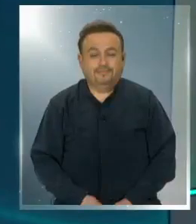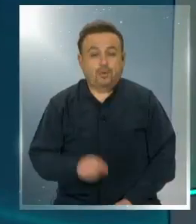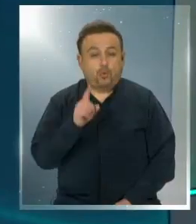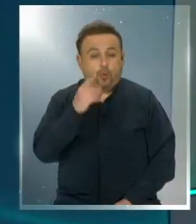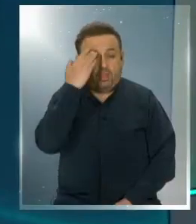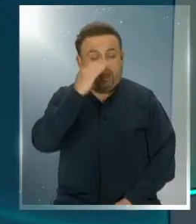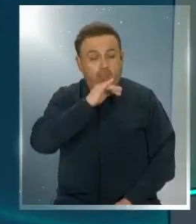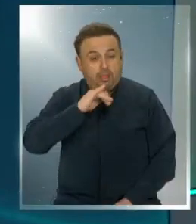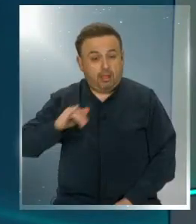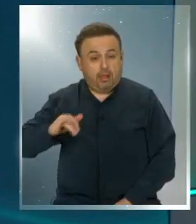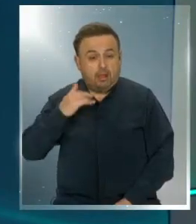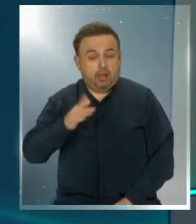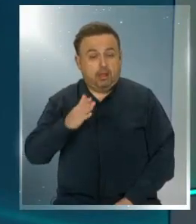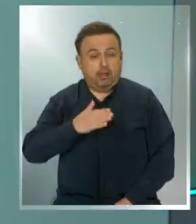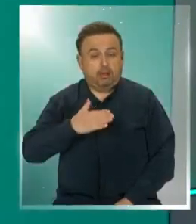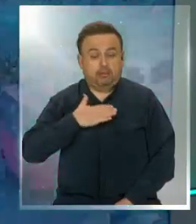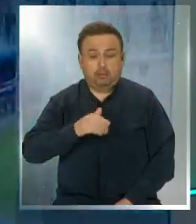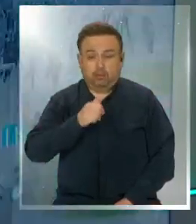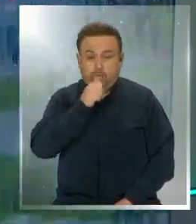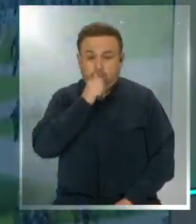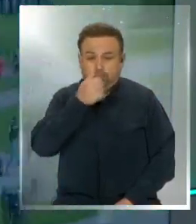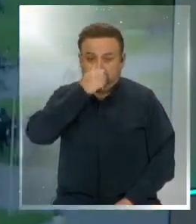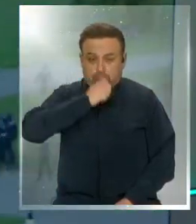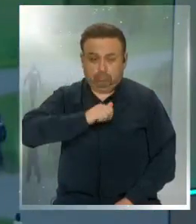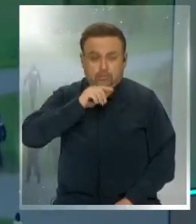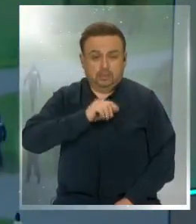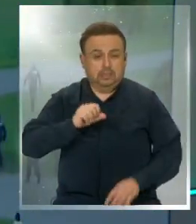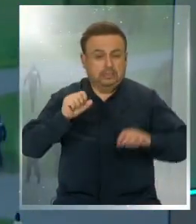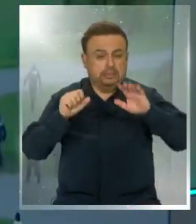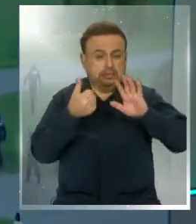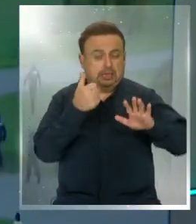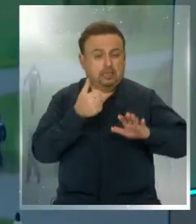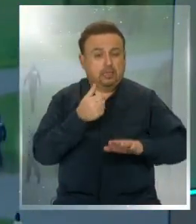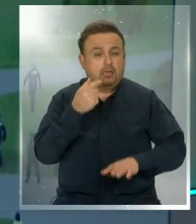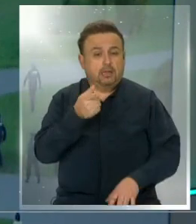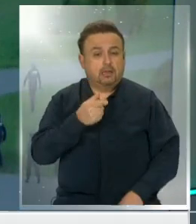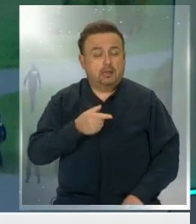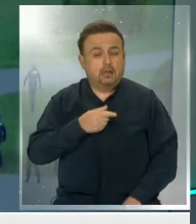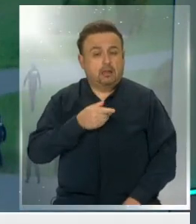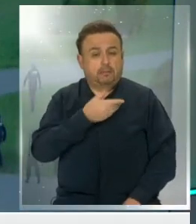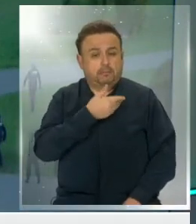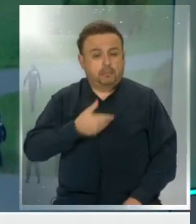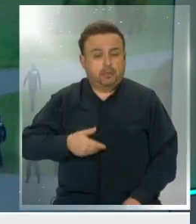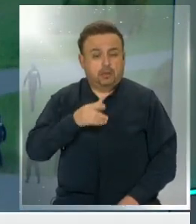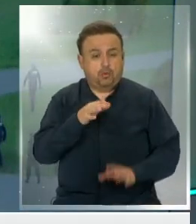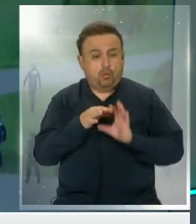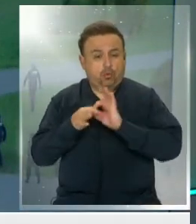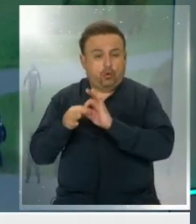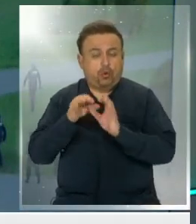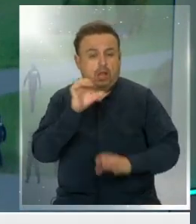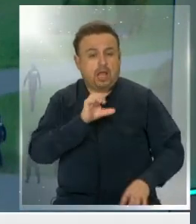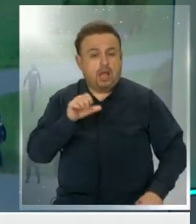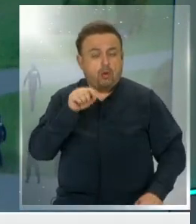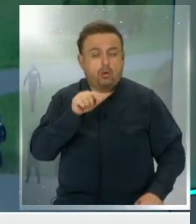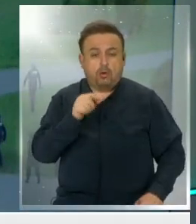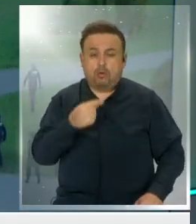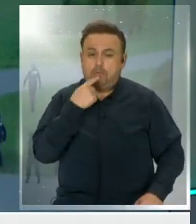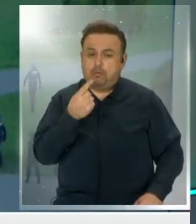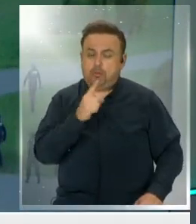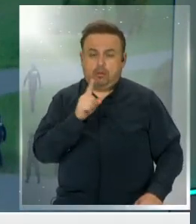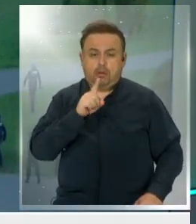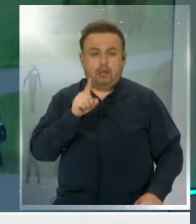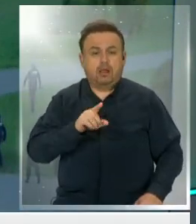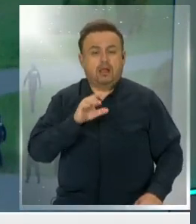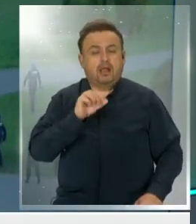Un día después de que jurara en secreto para su sexto mandato consecutivo, la Unión Europea informó que no reconocerá